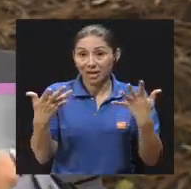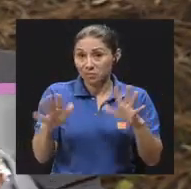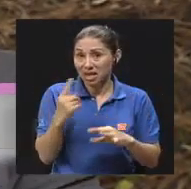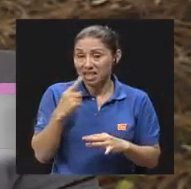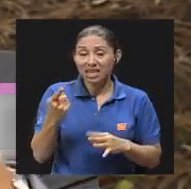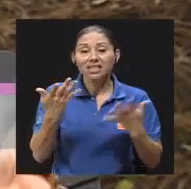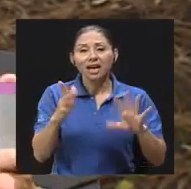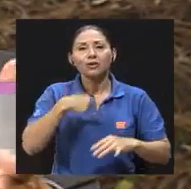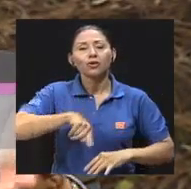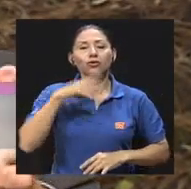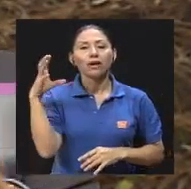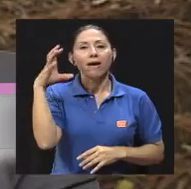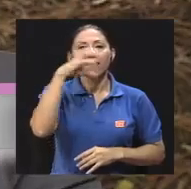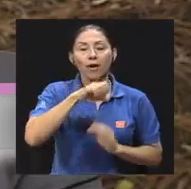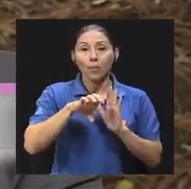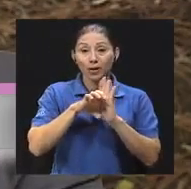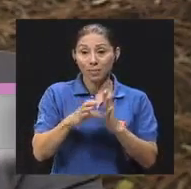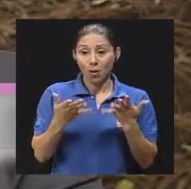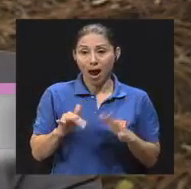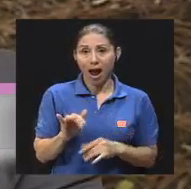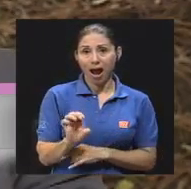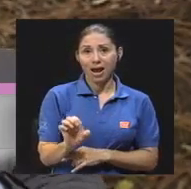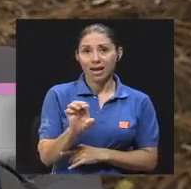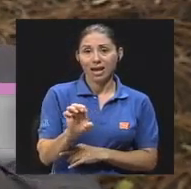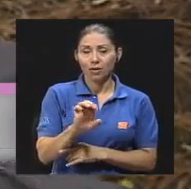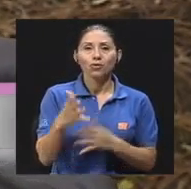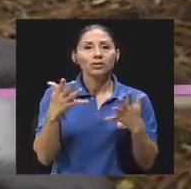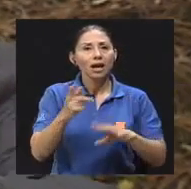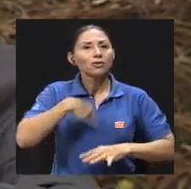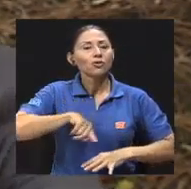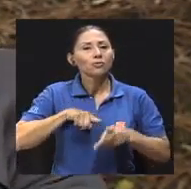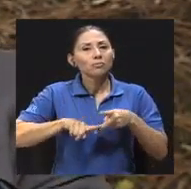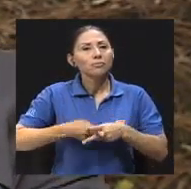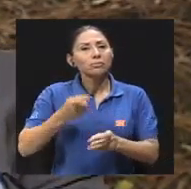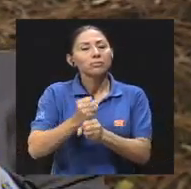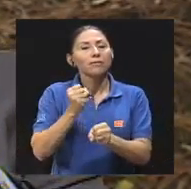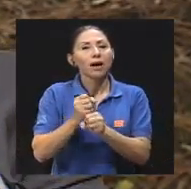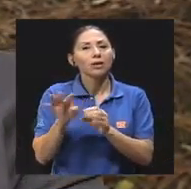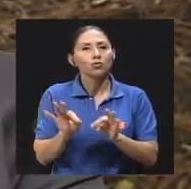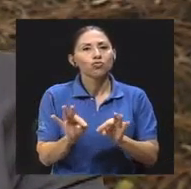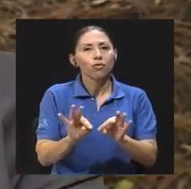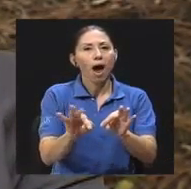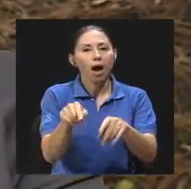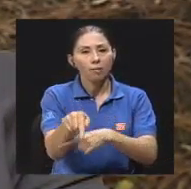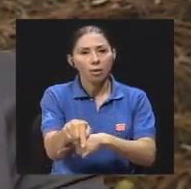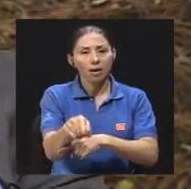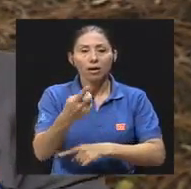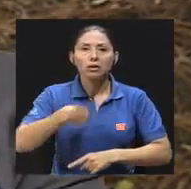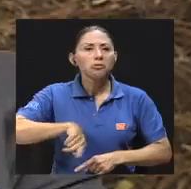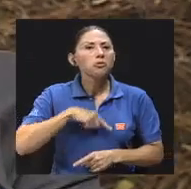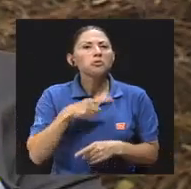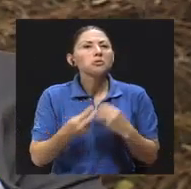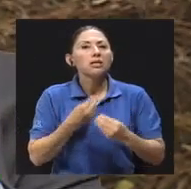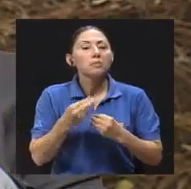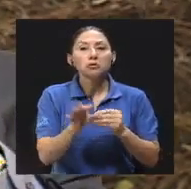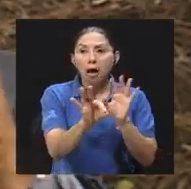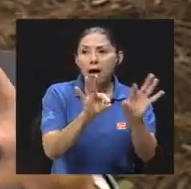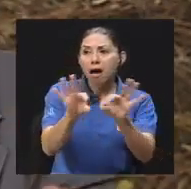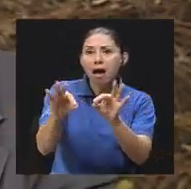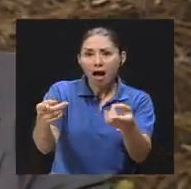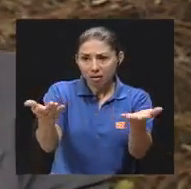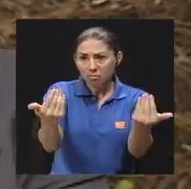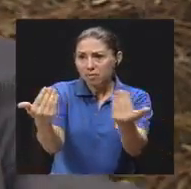ya tenemos definidos. Por ejemplo, ya en enero comenzamos a trabajar unas zonas de Turrialba, ya tenemos definido. Nosotros invitamos a las personas,